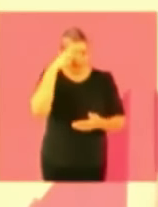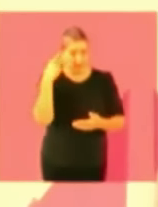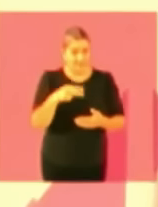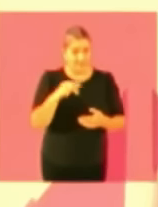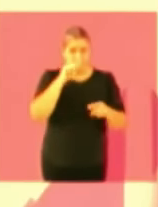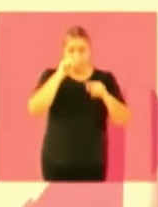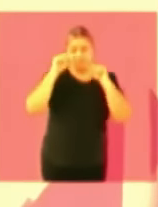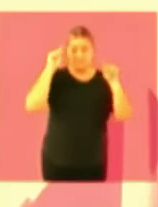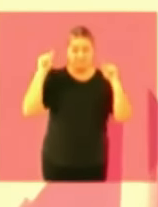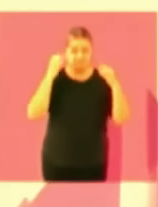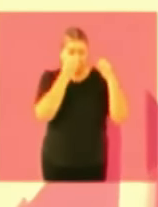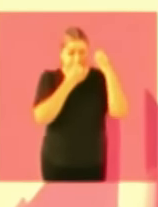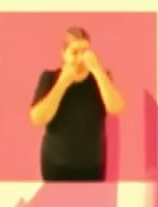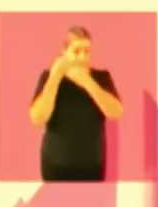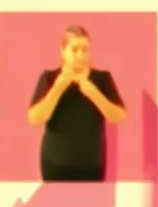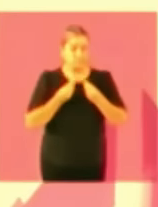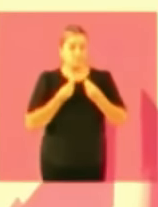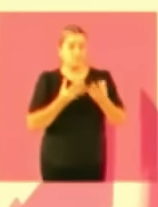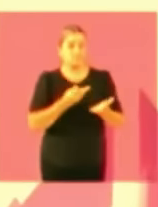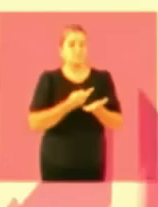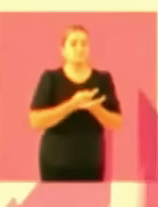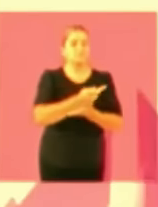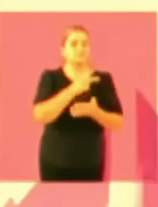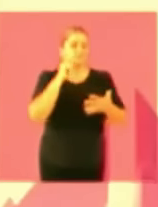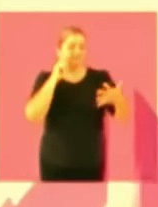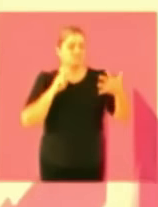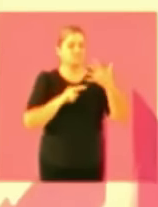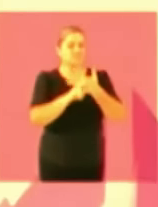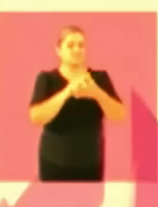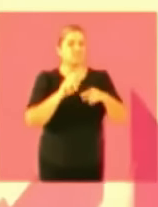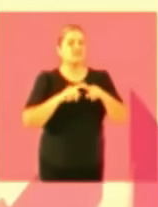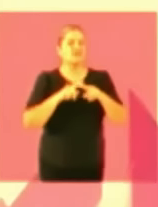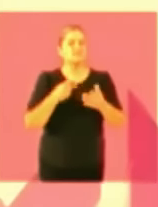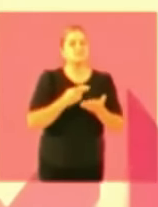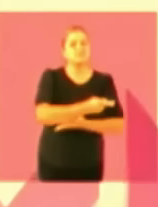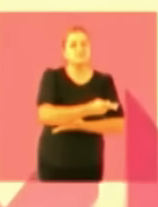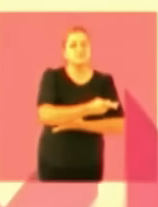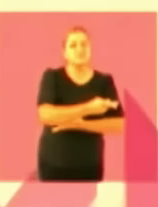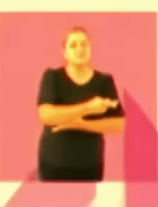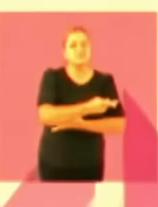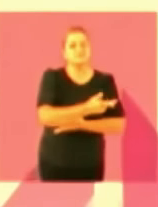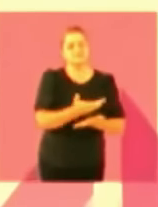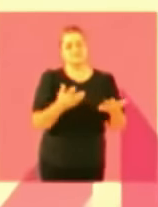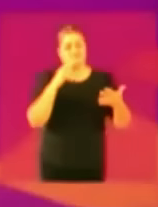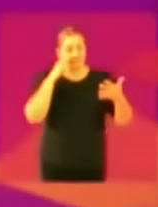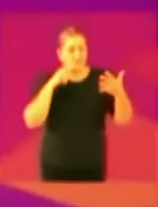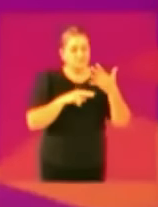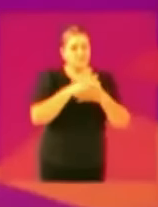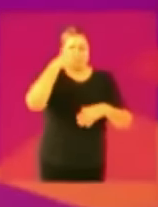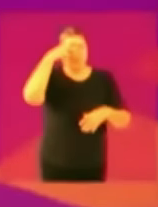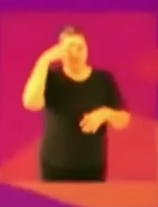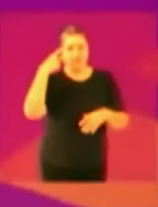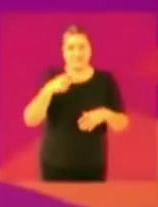esa firmeza. Generalmente asociamos mujer con este sentimiento de ternura, ¿no? La